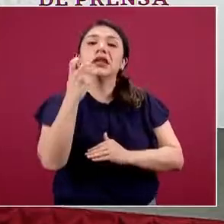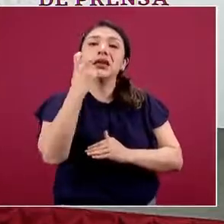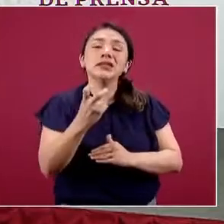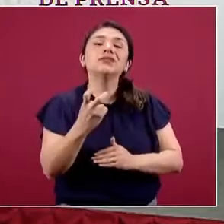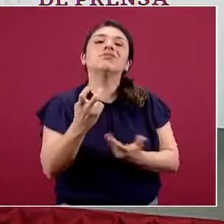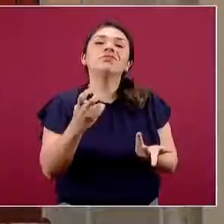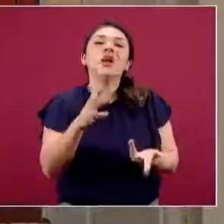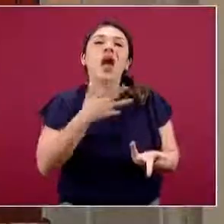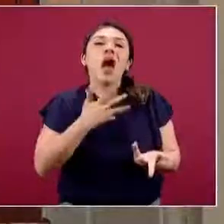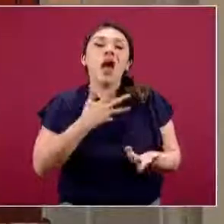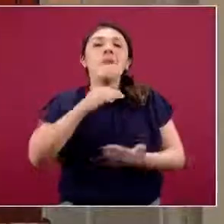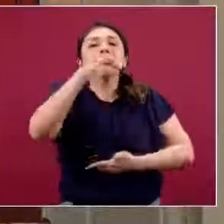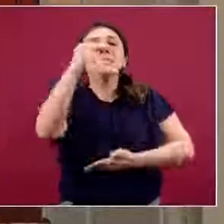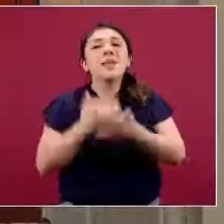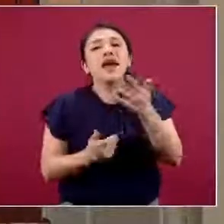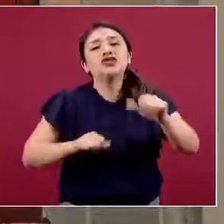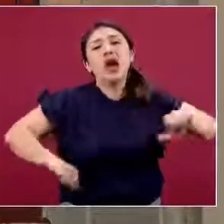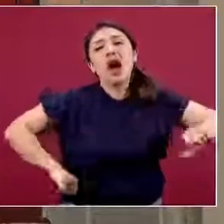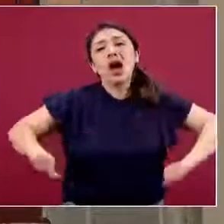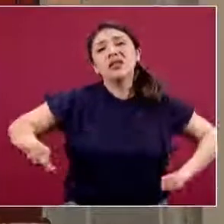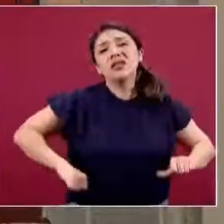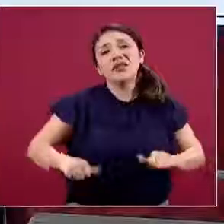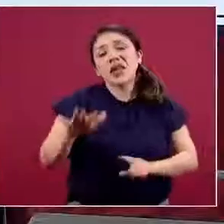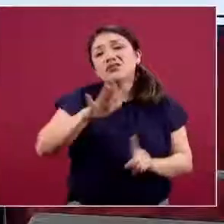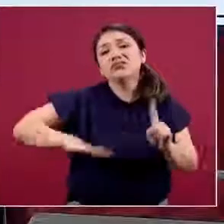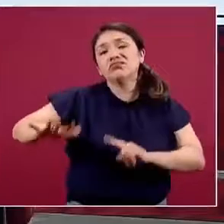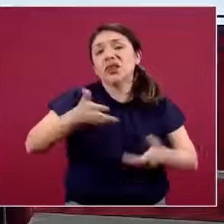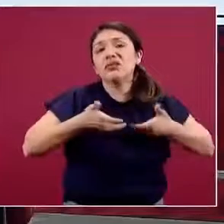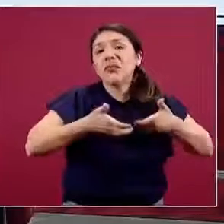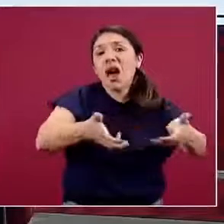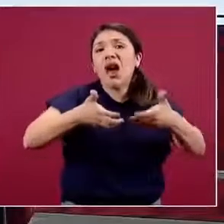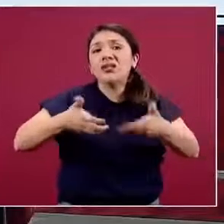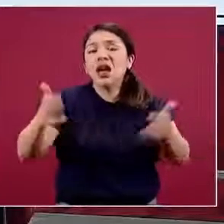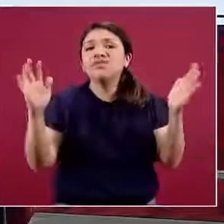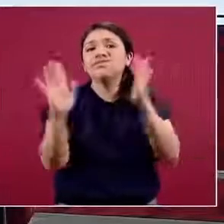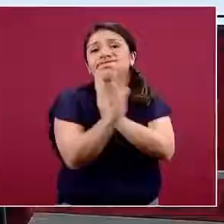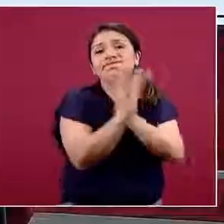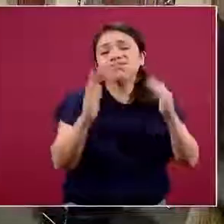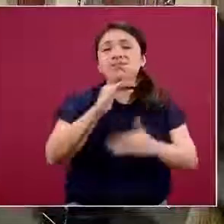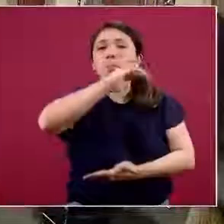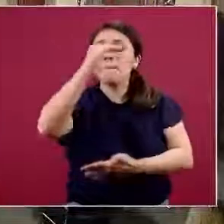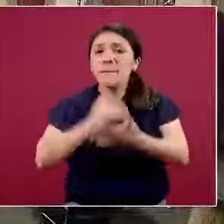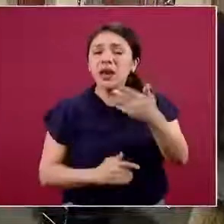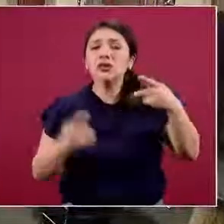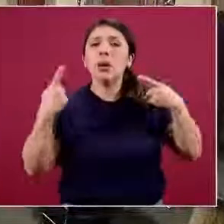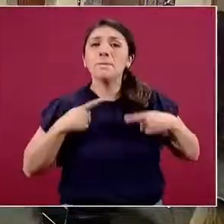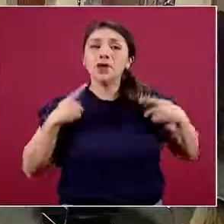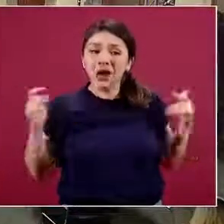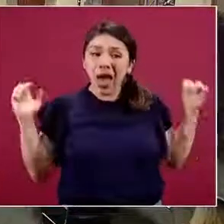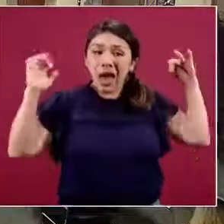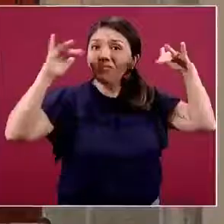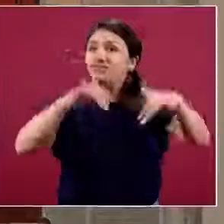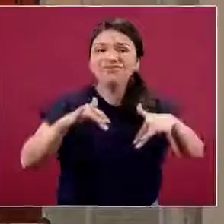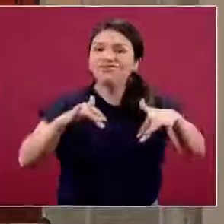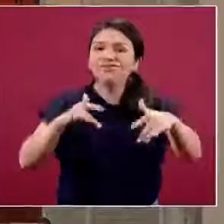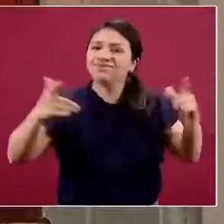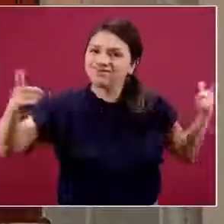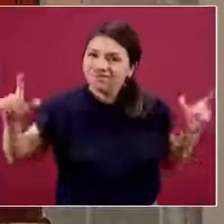a disminuir las actividades en el espacio público, disminuir los aforos en las